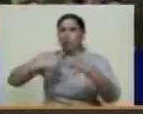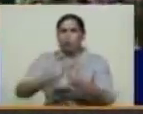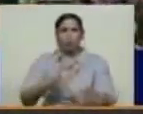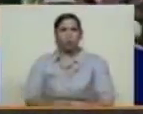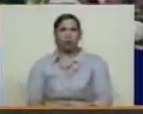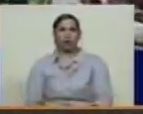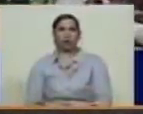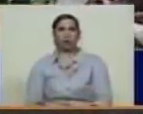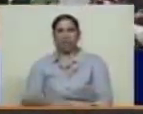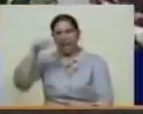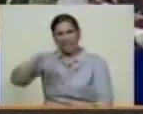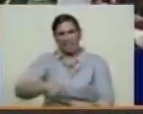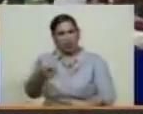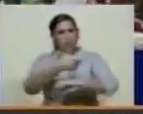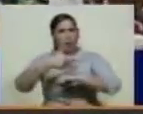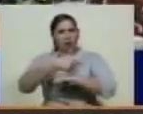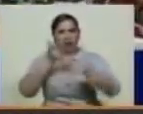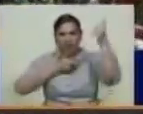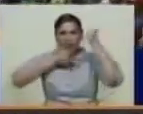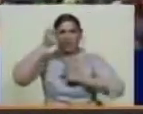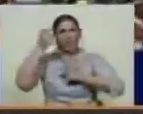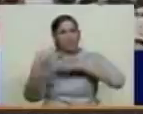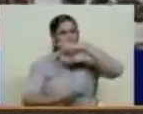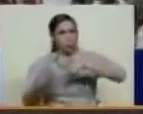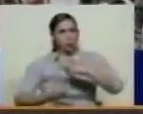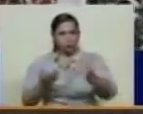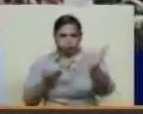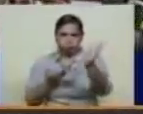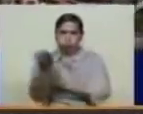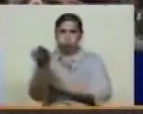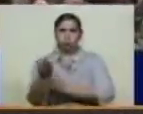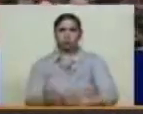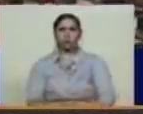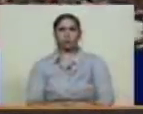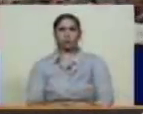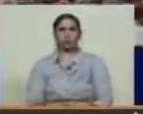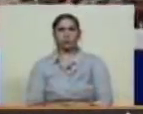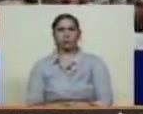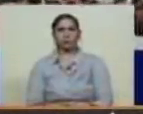los chavistas, los revolucionarios, la revolucionaria.